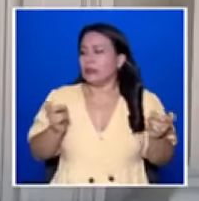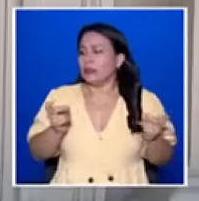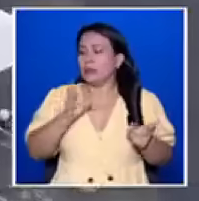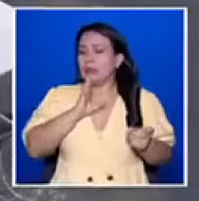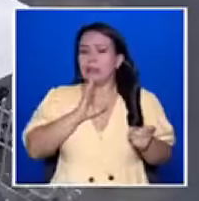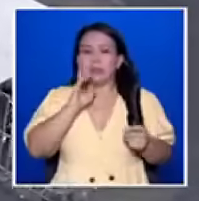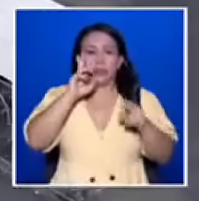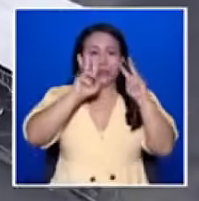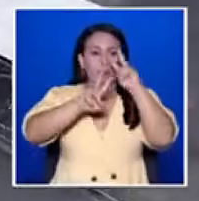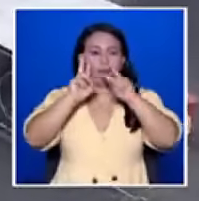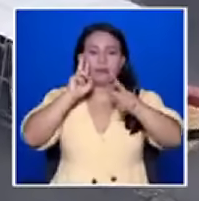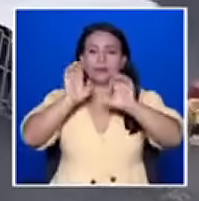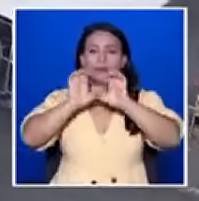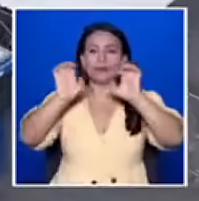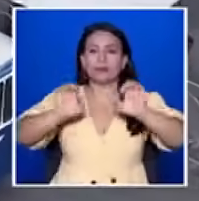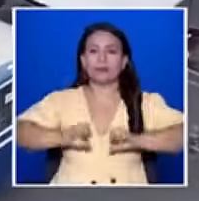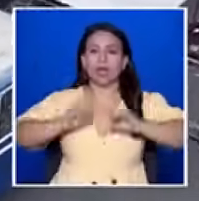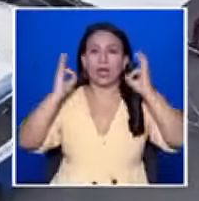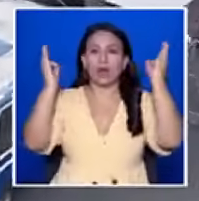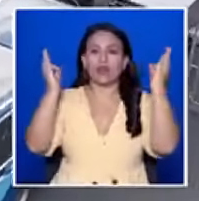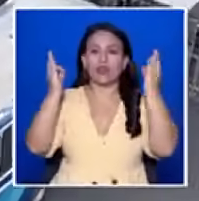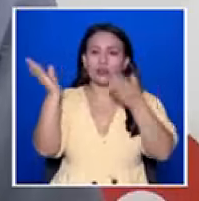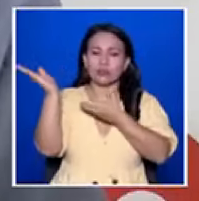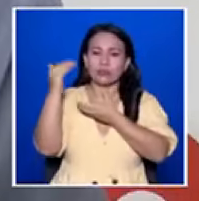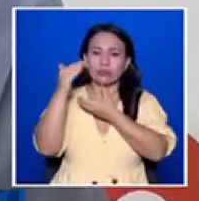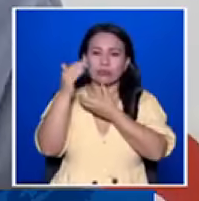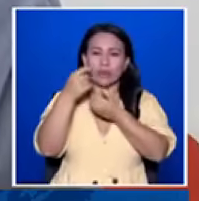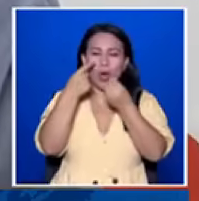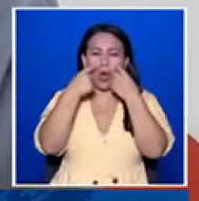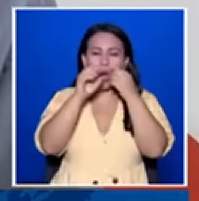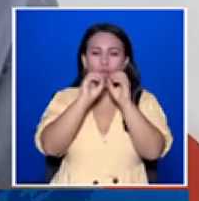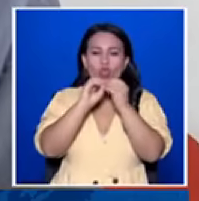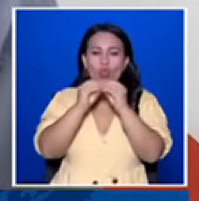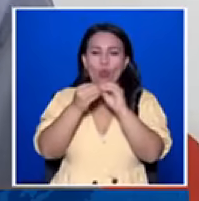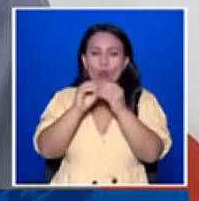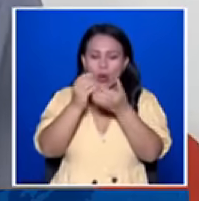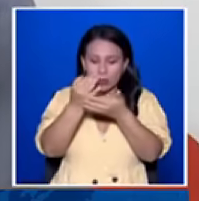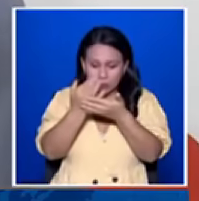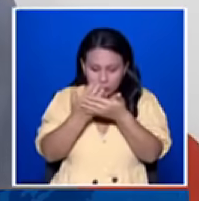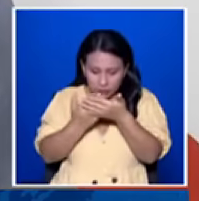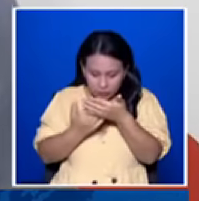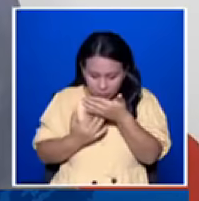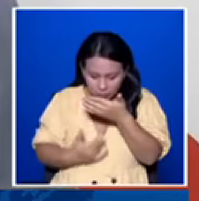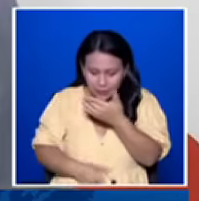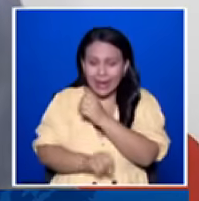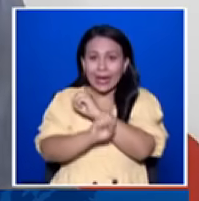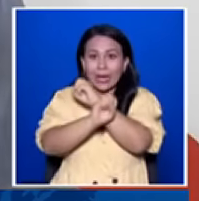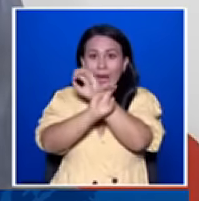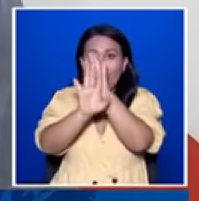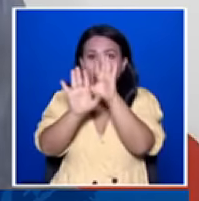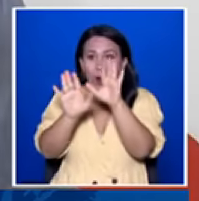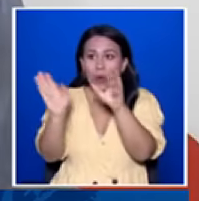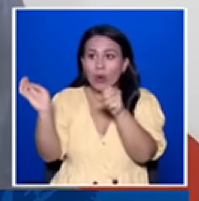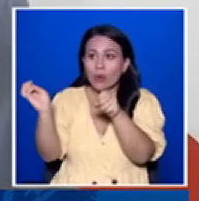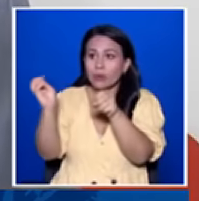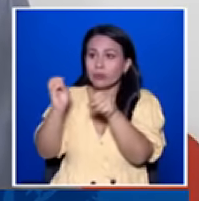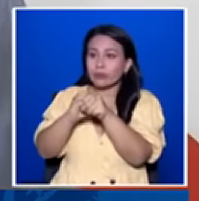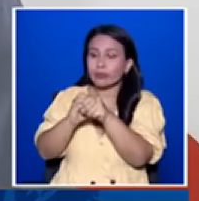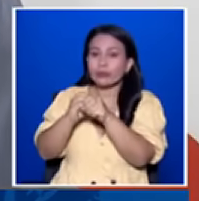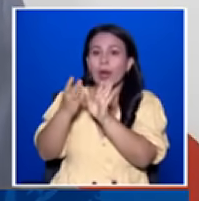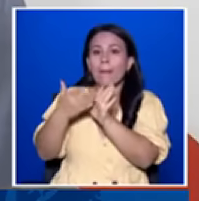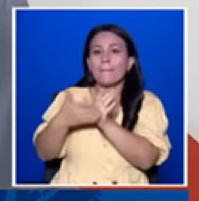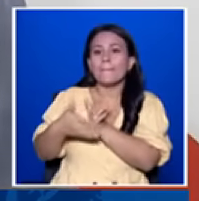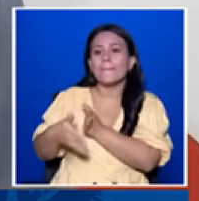en empresas públicas y fundaciones. Después de tener el número claro, ahí sí viene la planificación